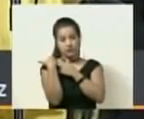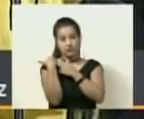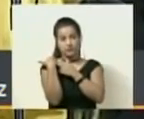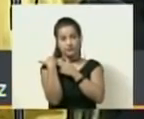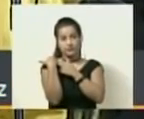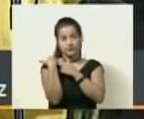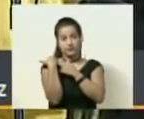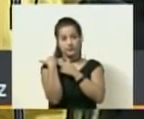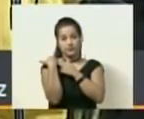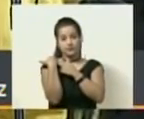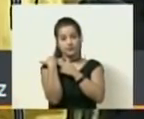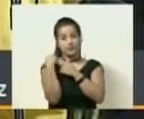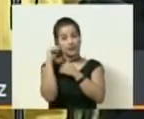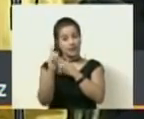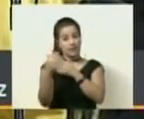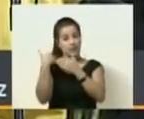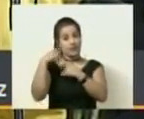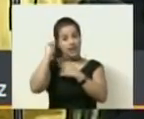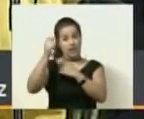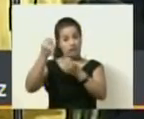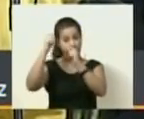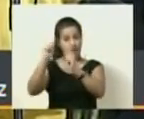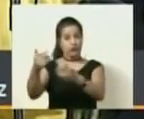Que hagamos una ley